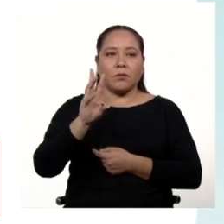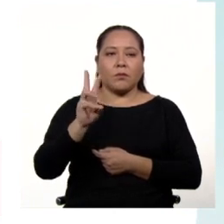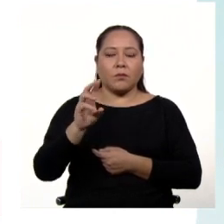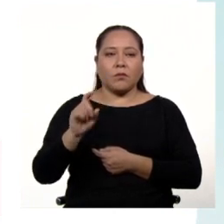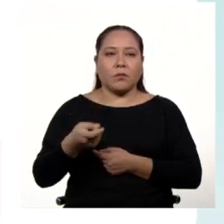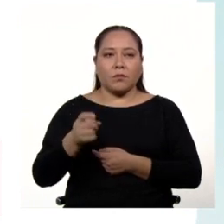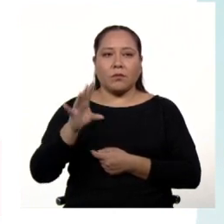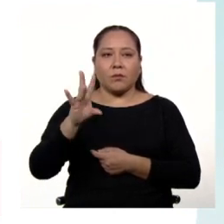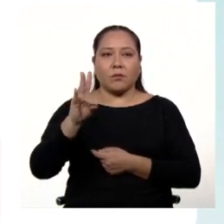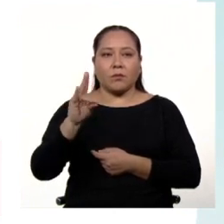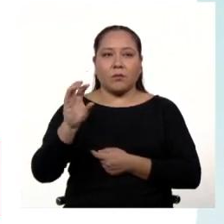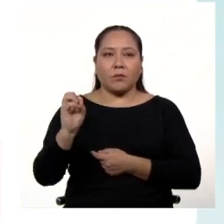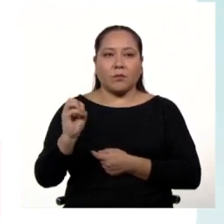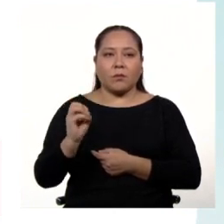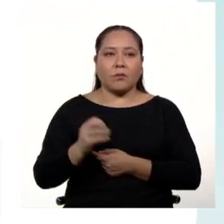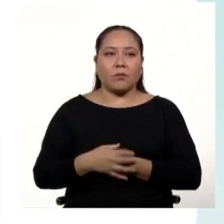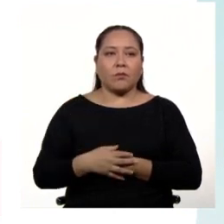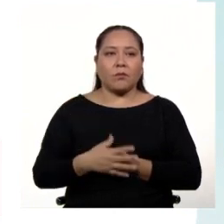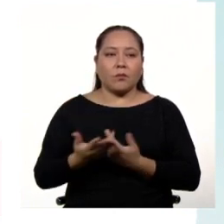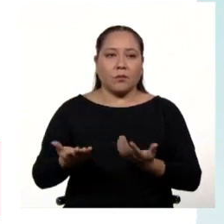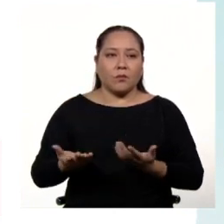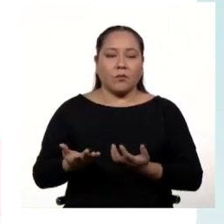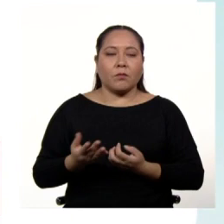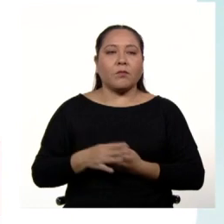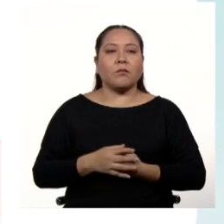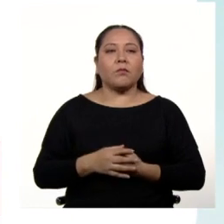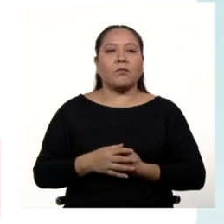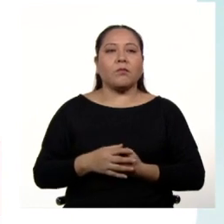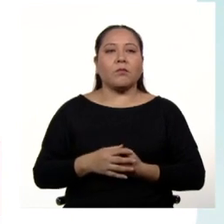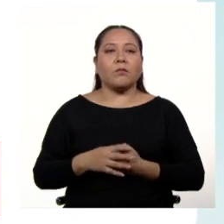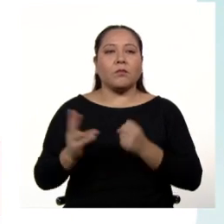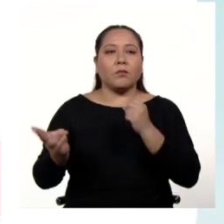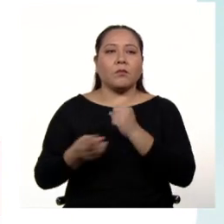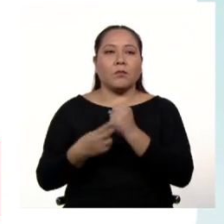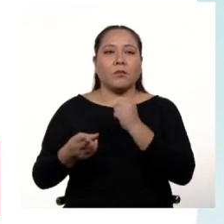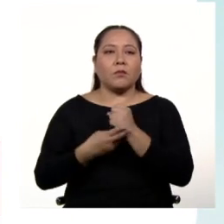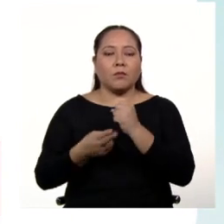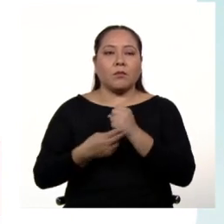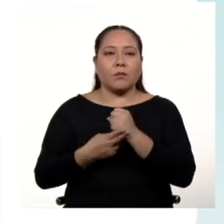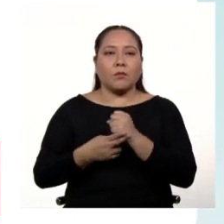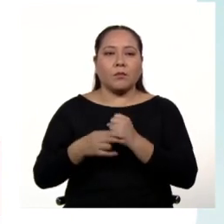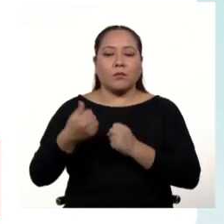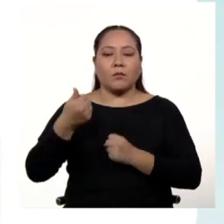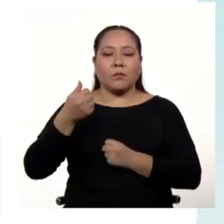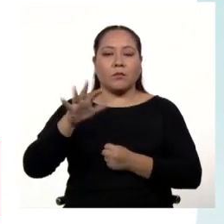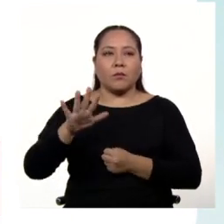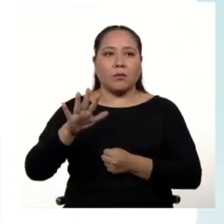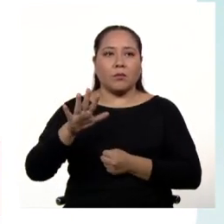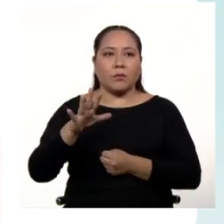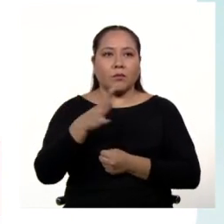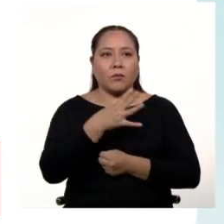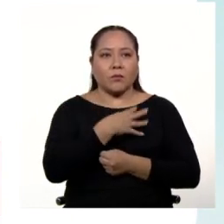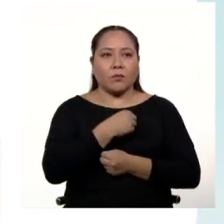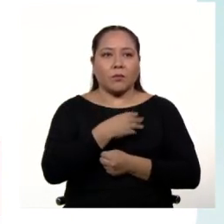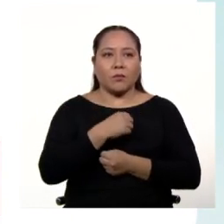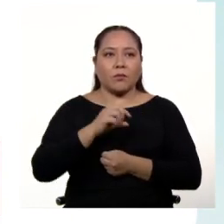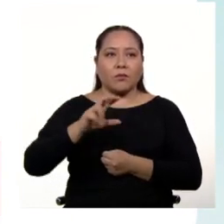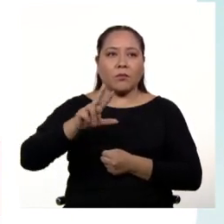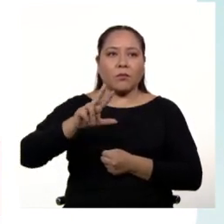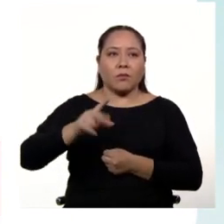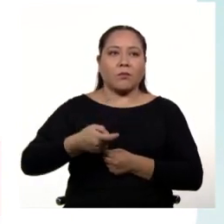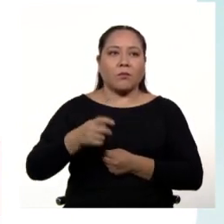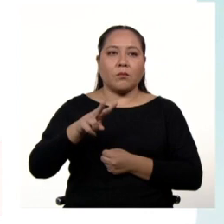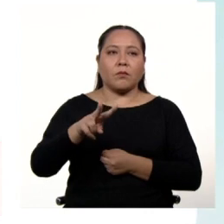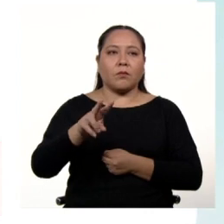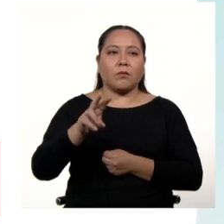3.276,70. Por lo tanto, el total del ahorro en los 15 años es de 3.276 soles